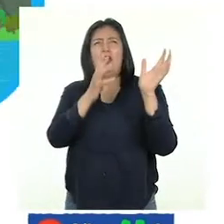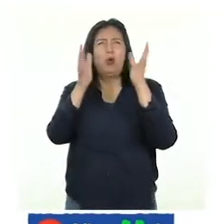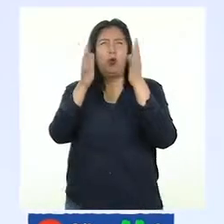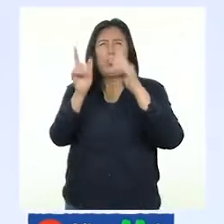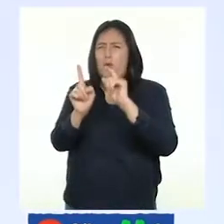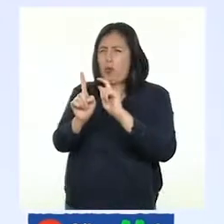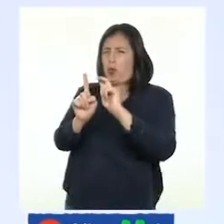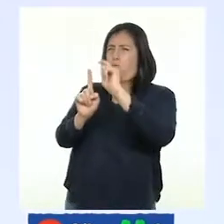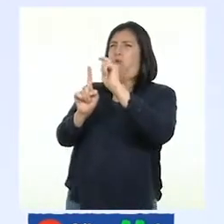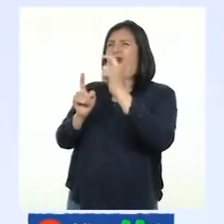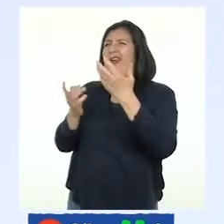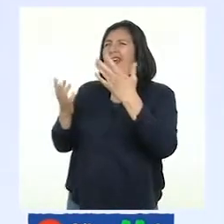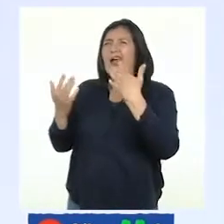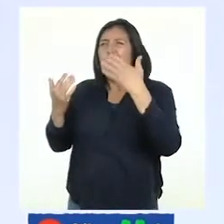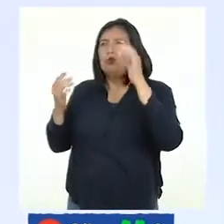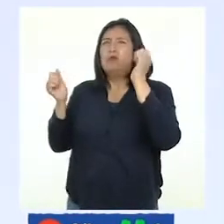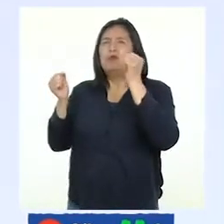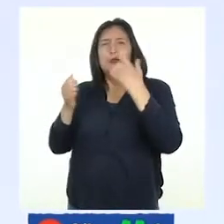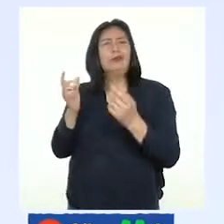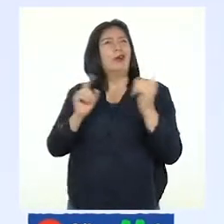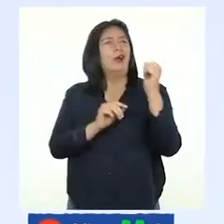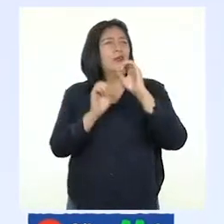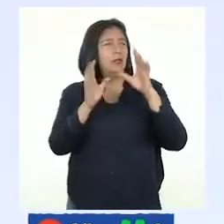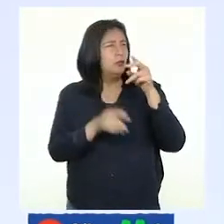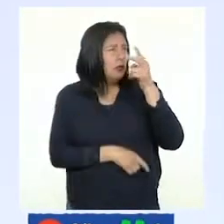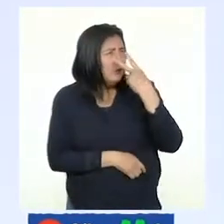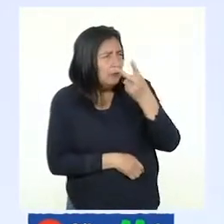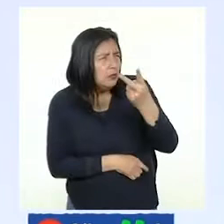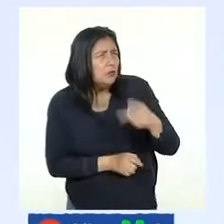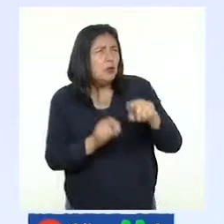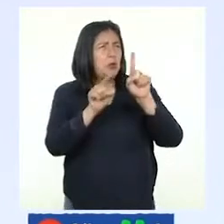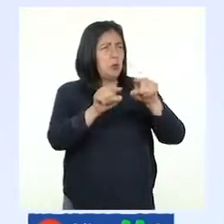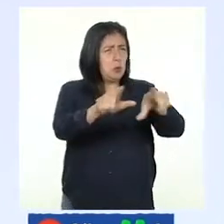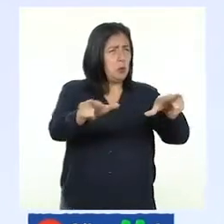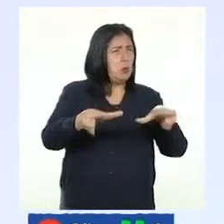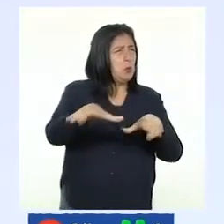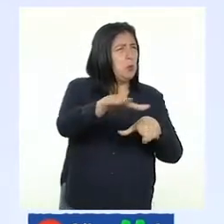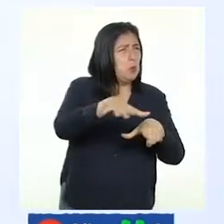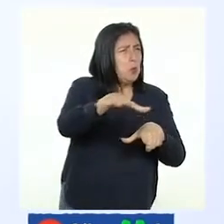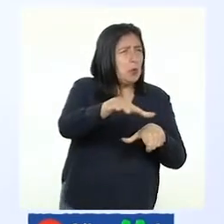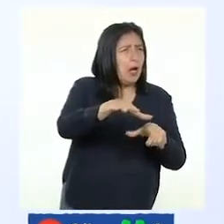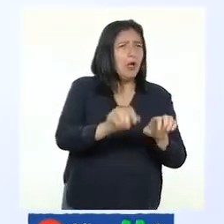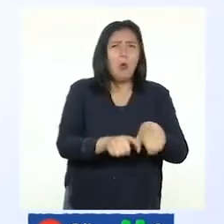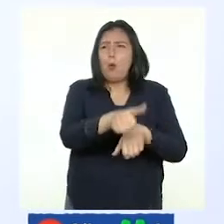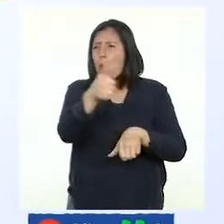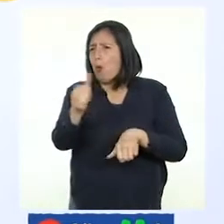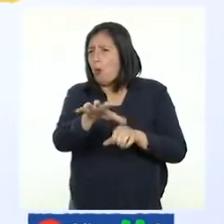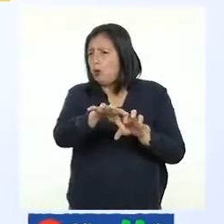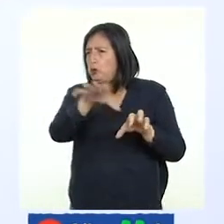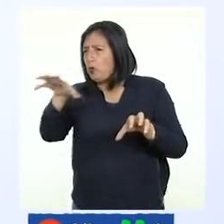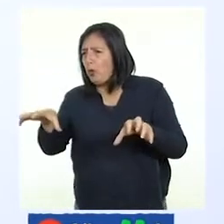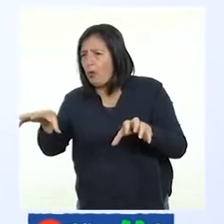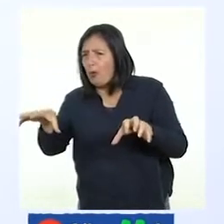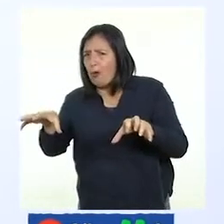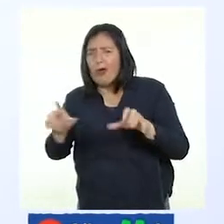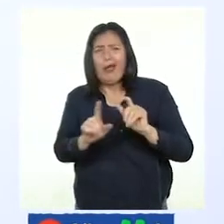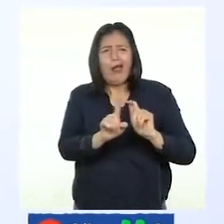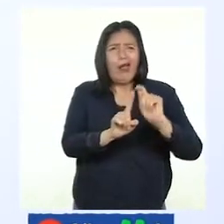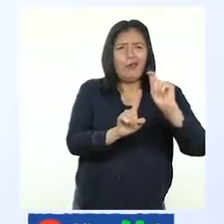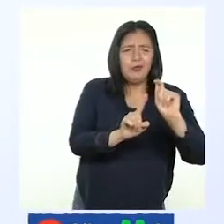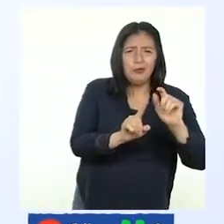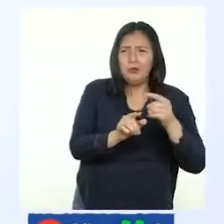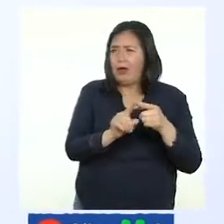cada día. ¿Se han dado cuenta que en una misma localidad o de un distrito a otro se encuentra una